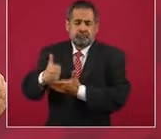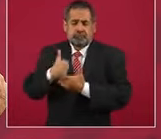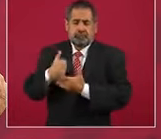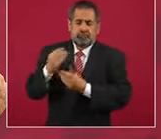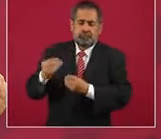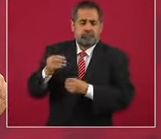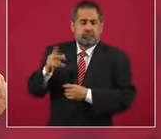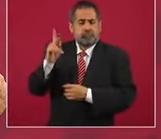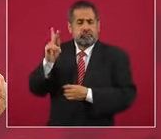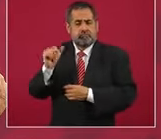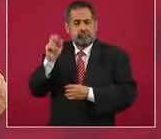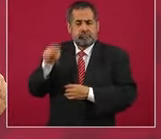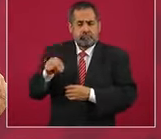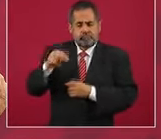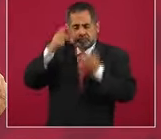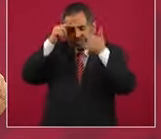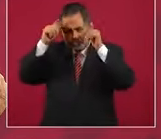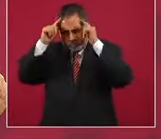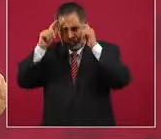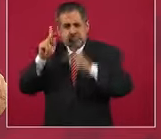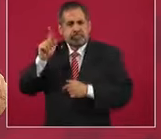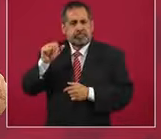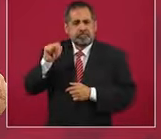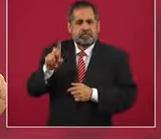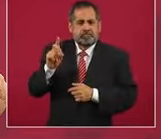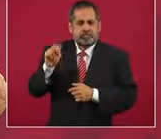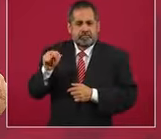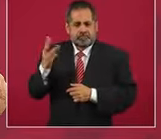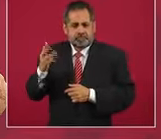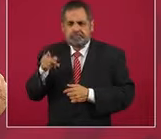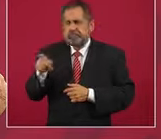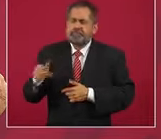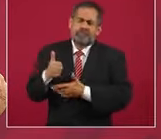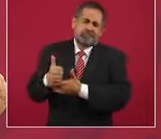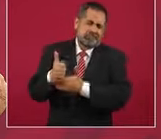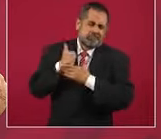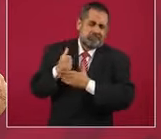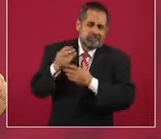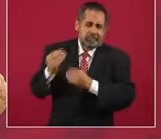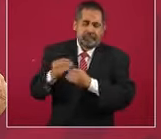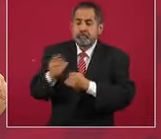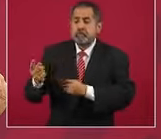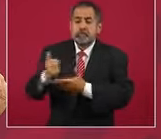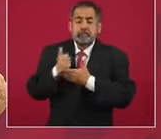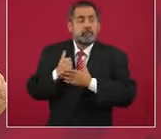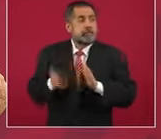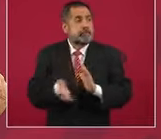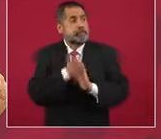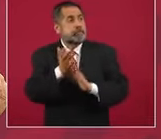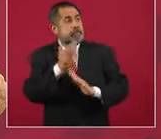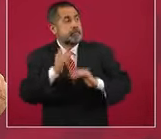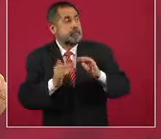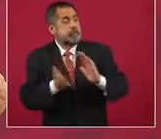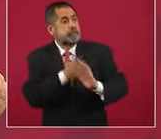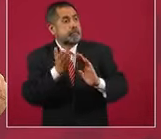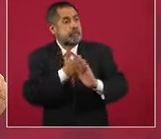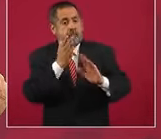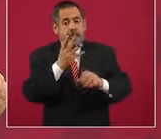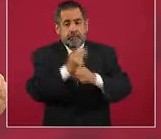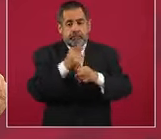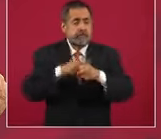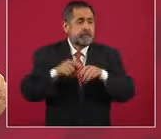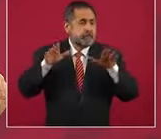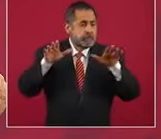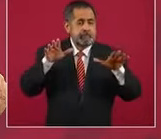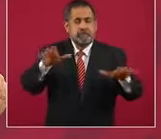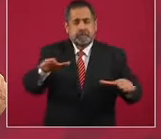con el Plan Marina, con el Plan DN3, que nos están ayudando en la construcción del